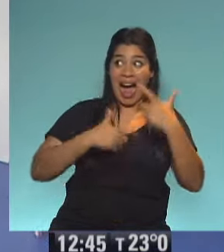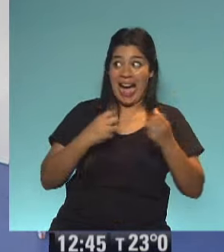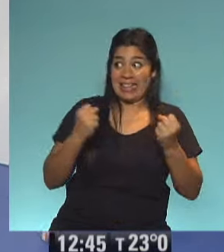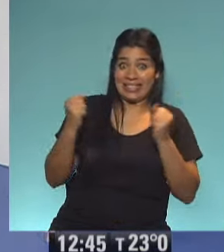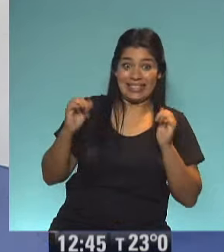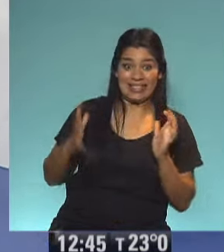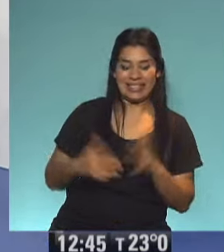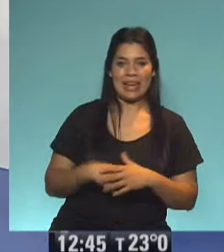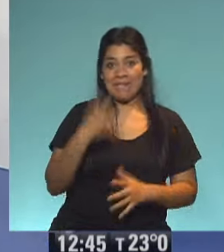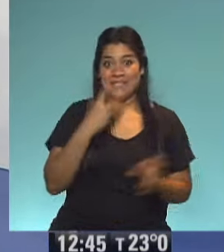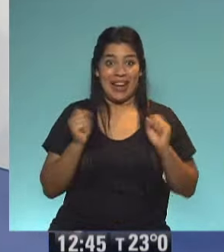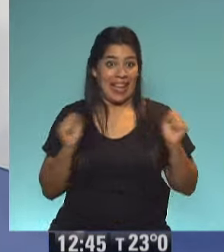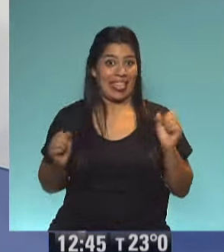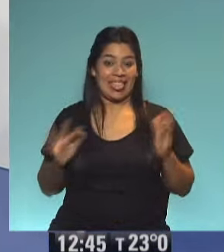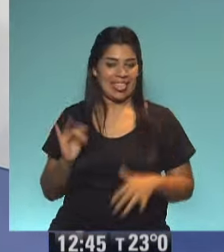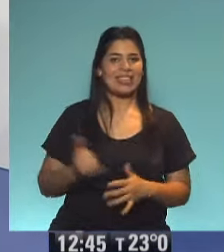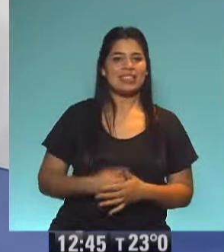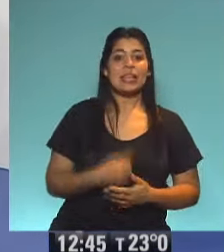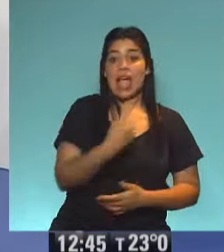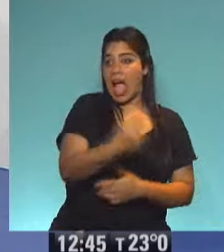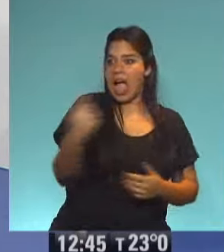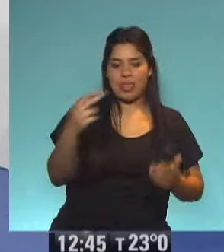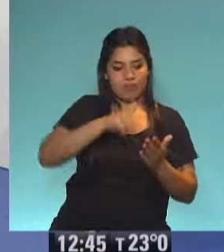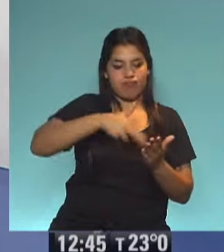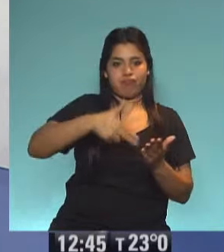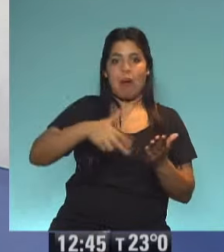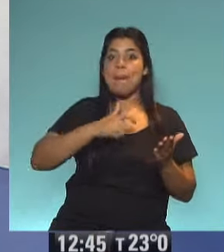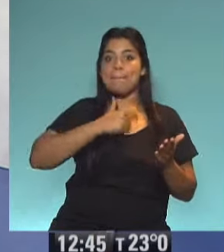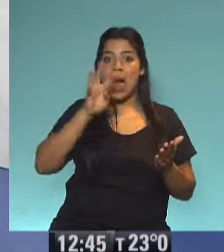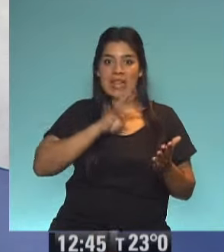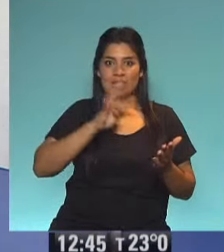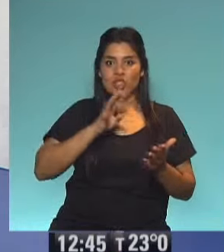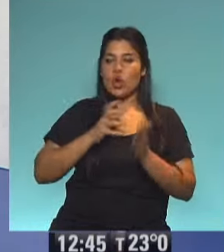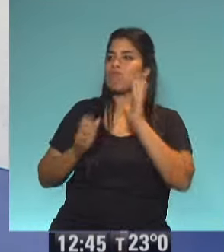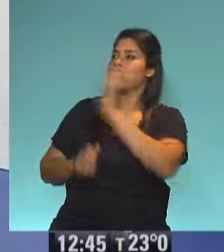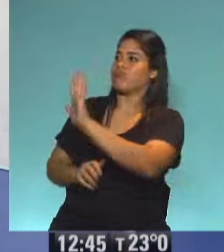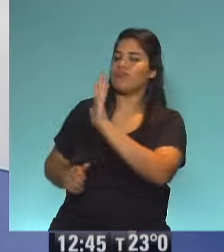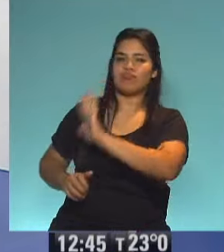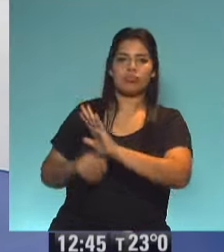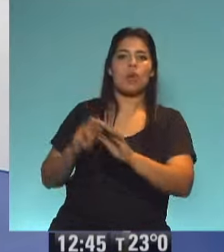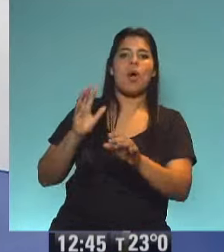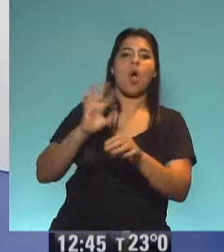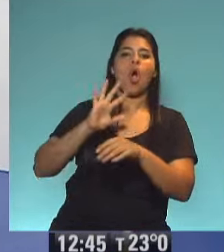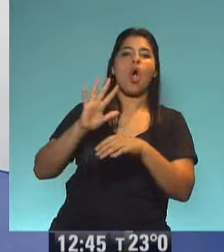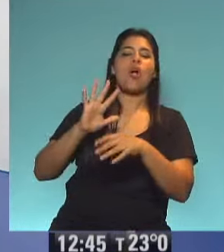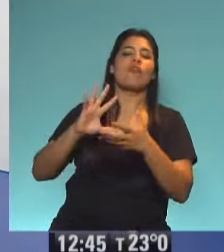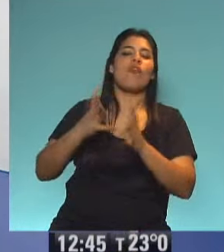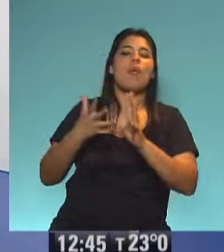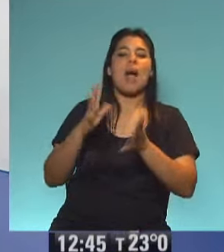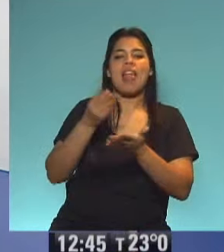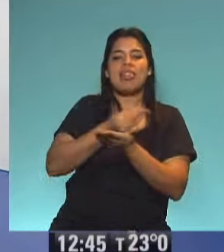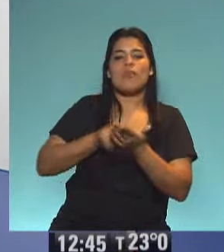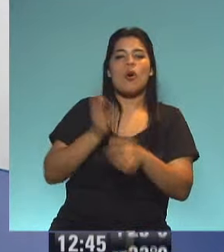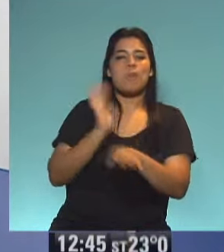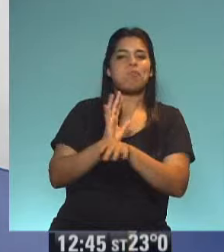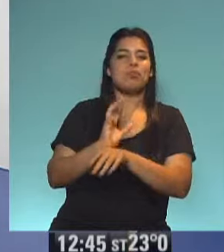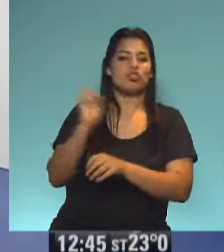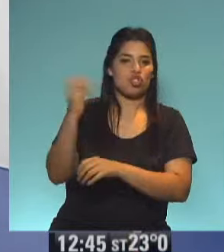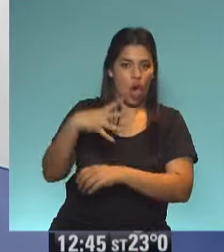Bien, entonces vamos a pintarnos las manos cada uno de color del sol. Ahí está. Ahí está. Vamos a hacer esto. Así, ahí